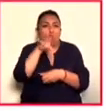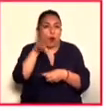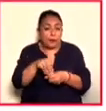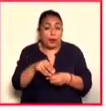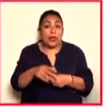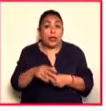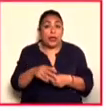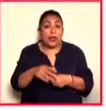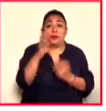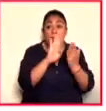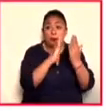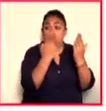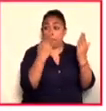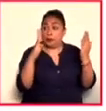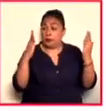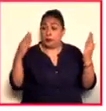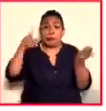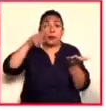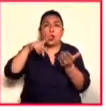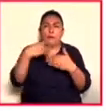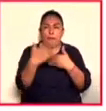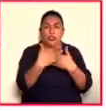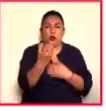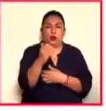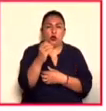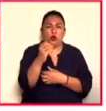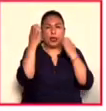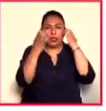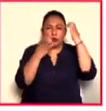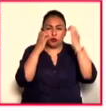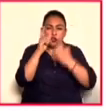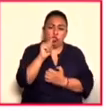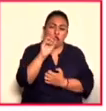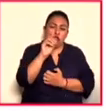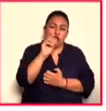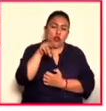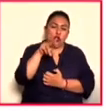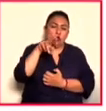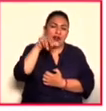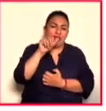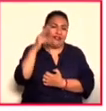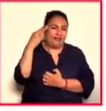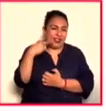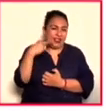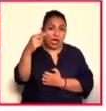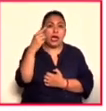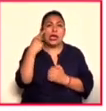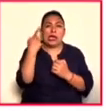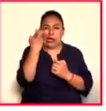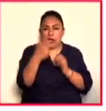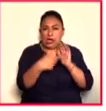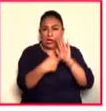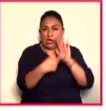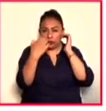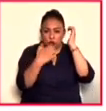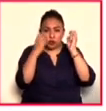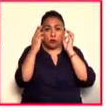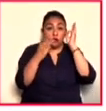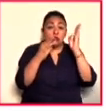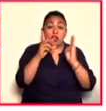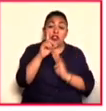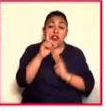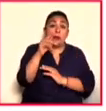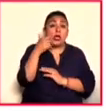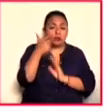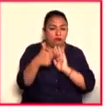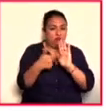Este biombo formará parte en octubre de la exposición Tornaviaje, la muestra con la que el Museo del Prado pretende reivindicar la importancia